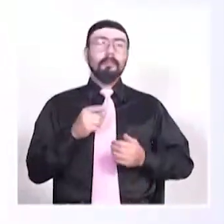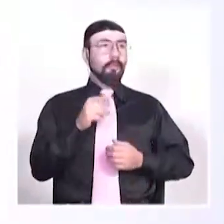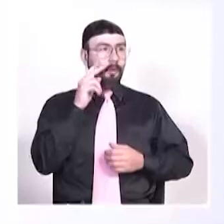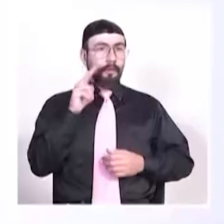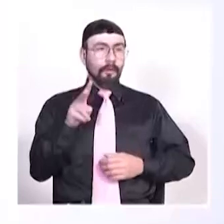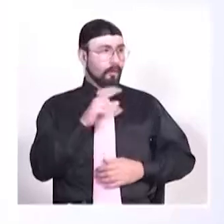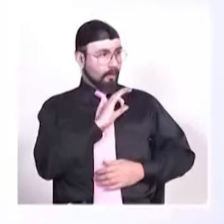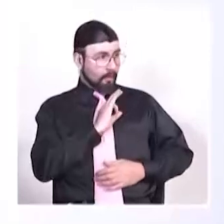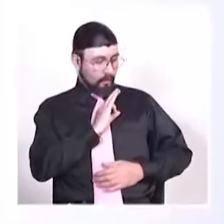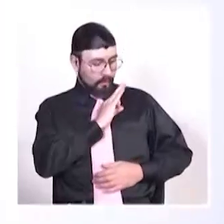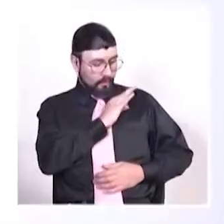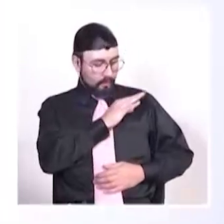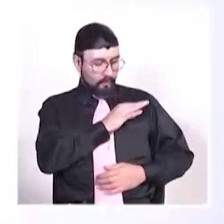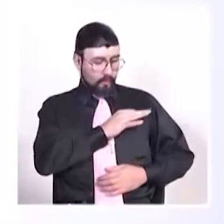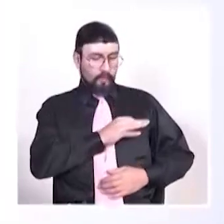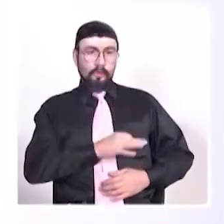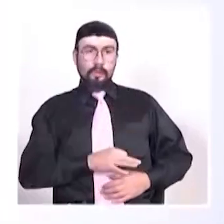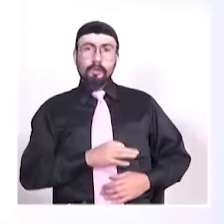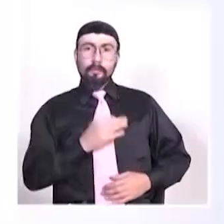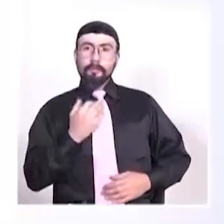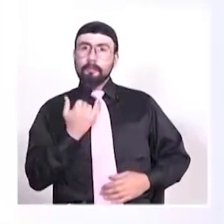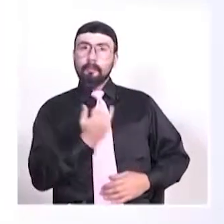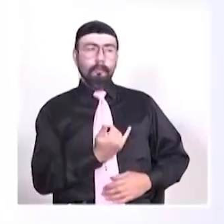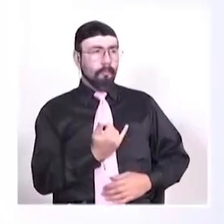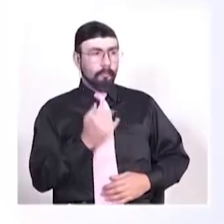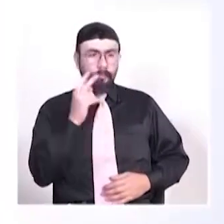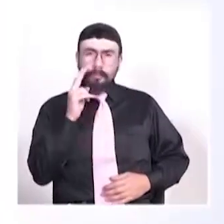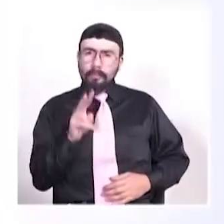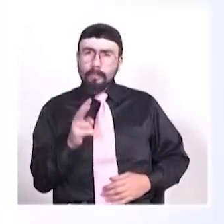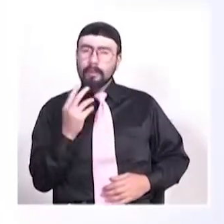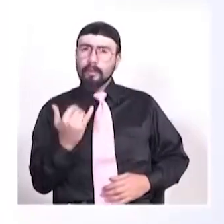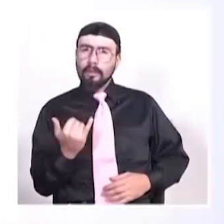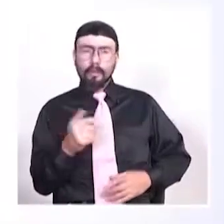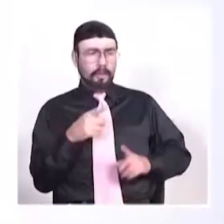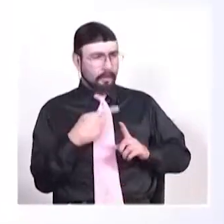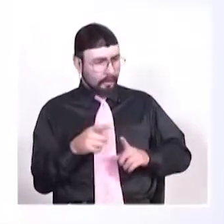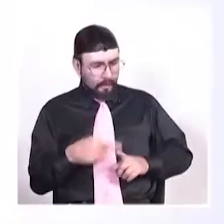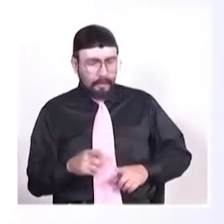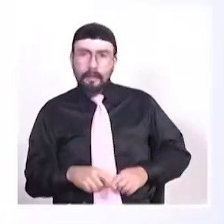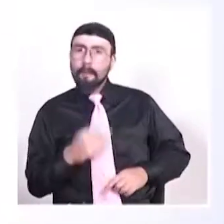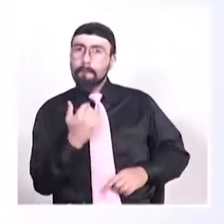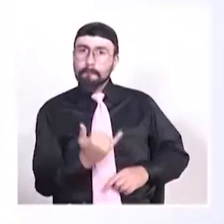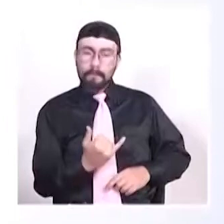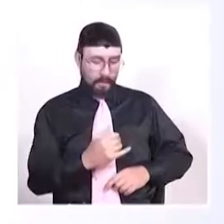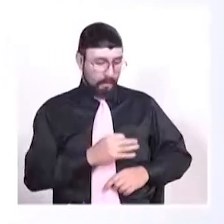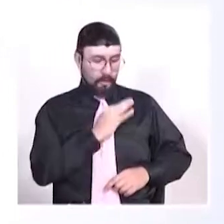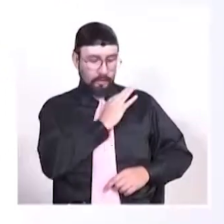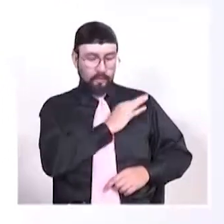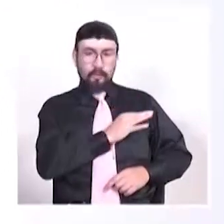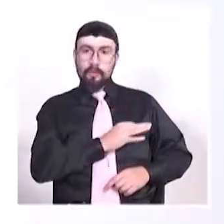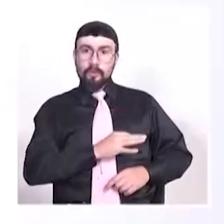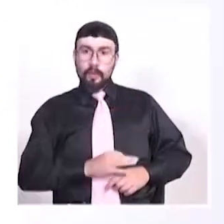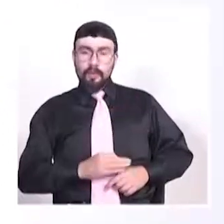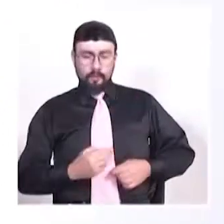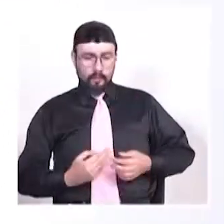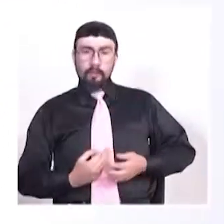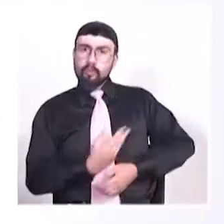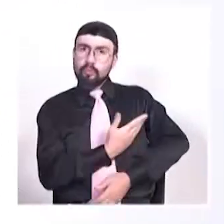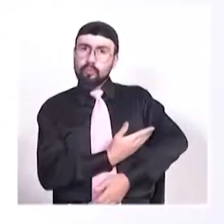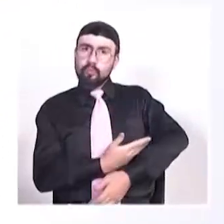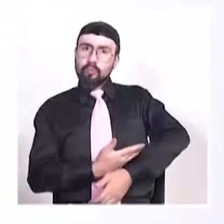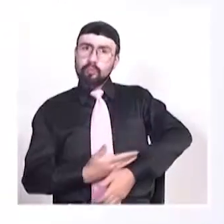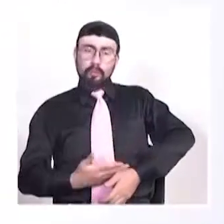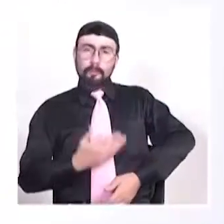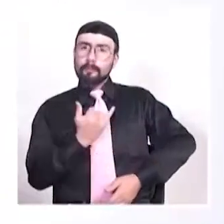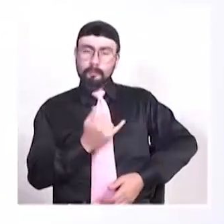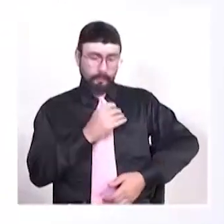ver acá, ya asciende y miren cómo nos da unos vasos. Aquí a este lado nos da técnicamente, pues ahí como para explicarle, a este